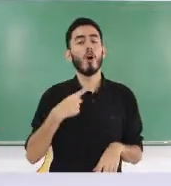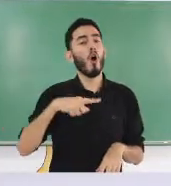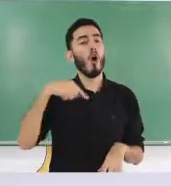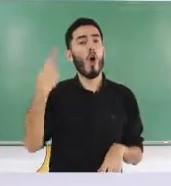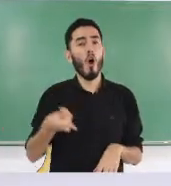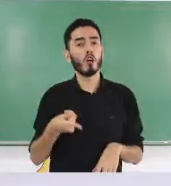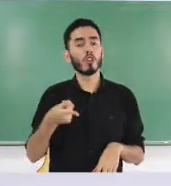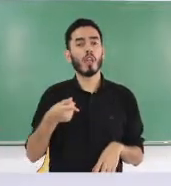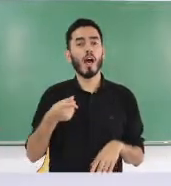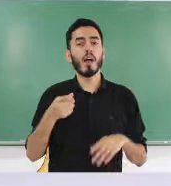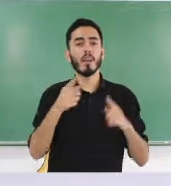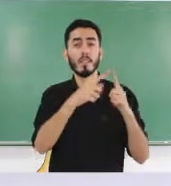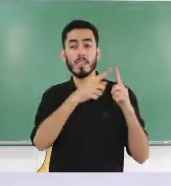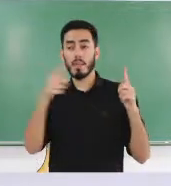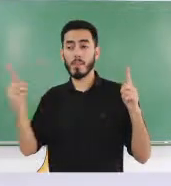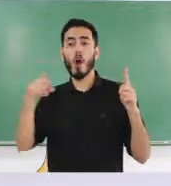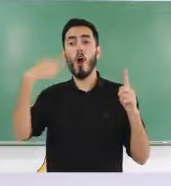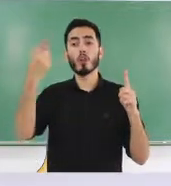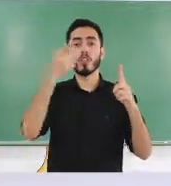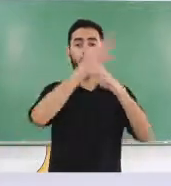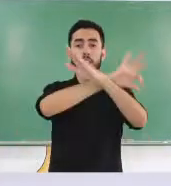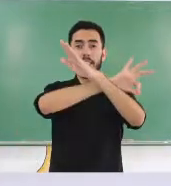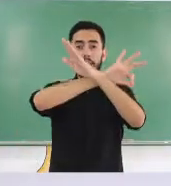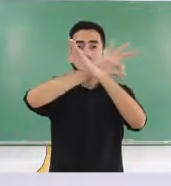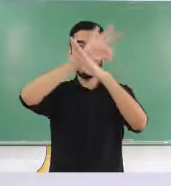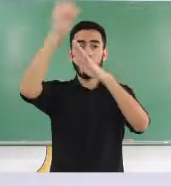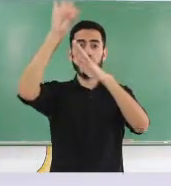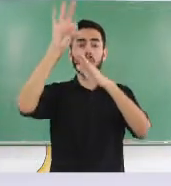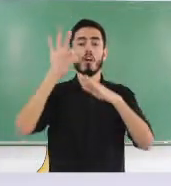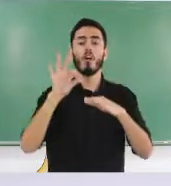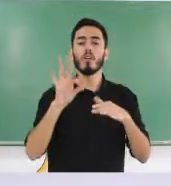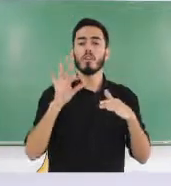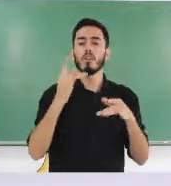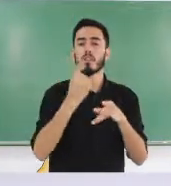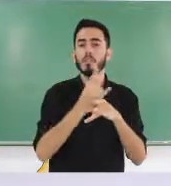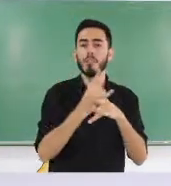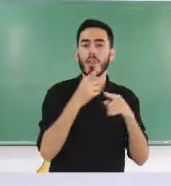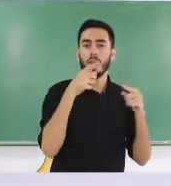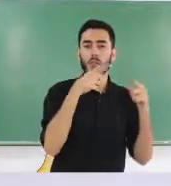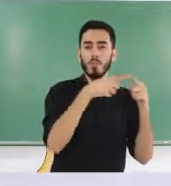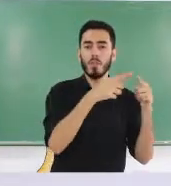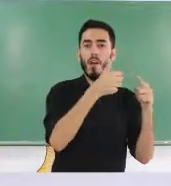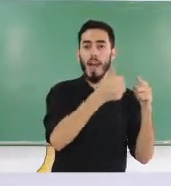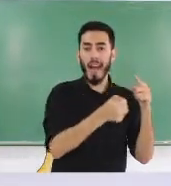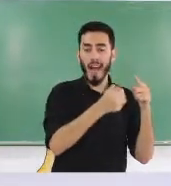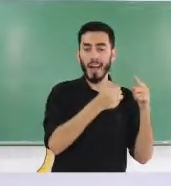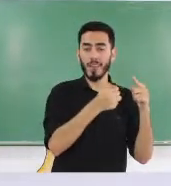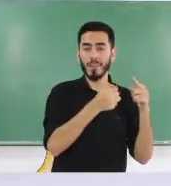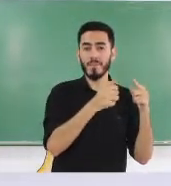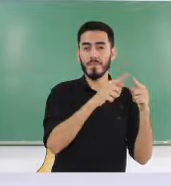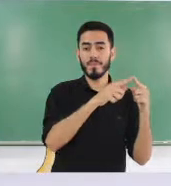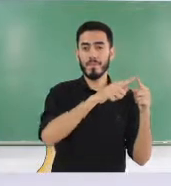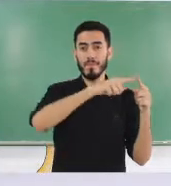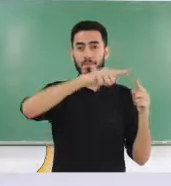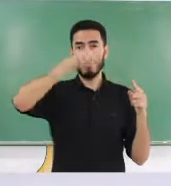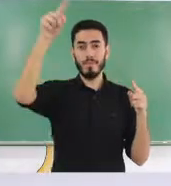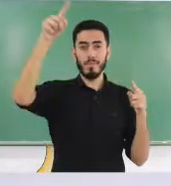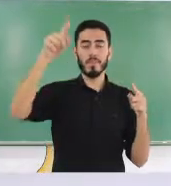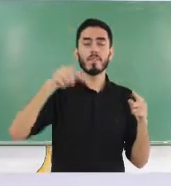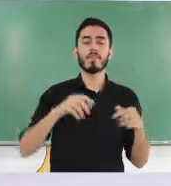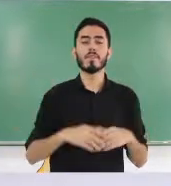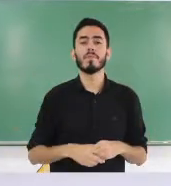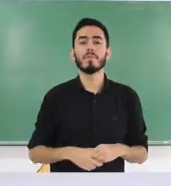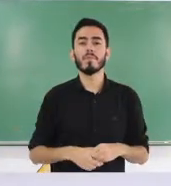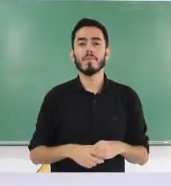Un otro segmento, ¿sí? Lo vamos a hacer desde uno de los extremos. Desde el extremo, fíjense, desde A.